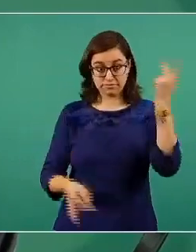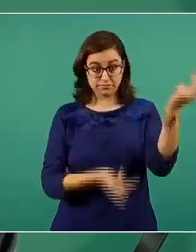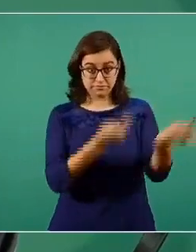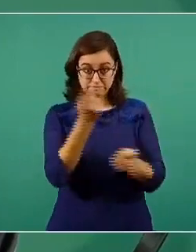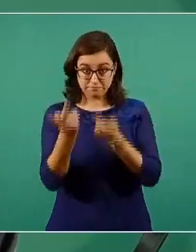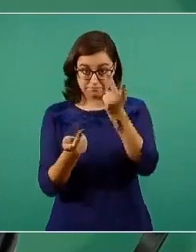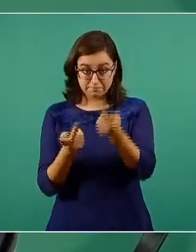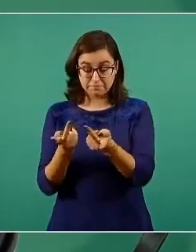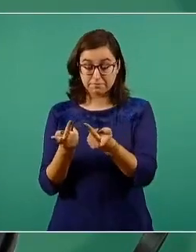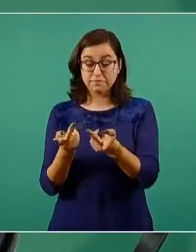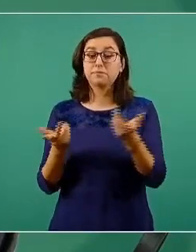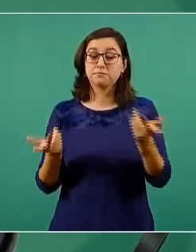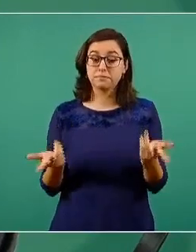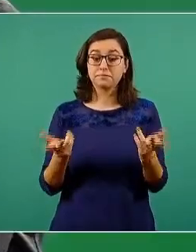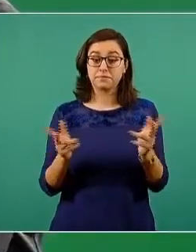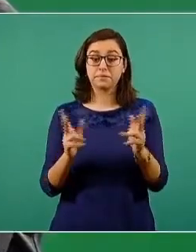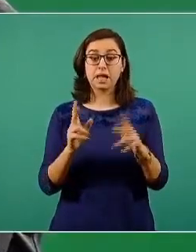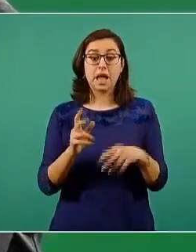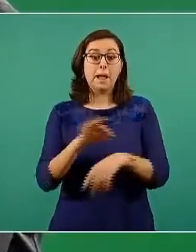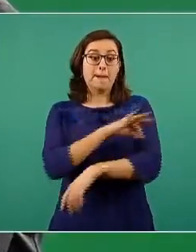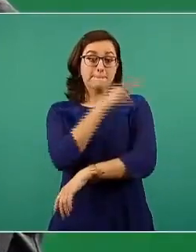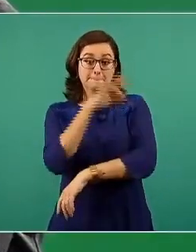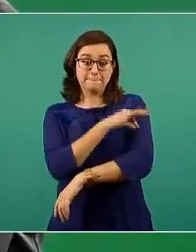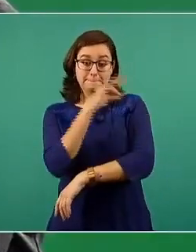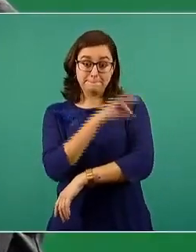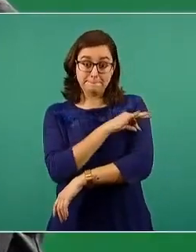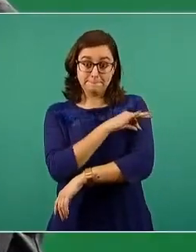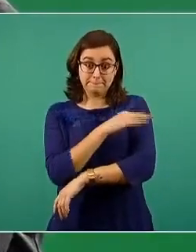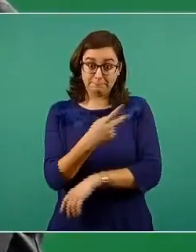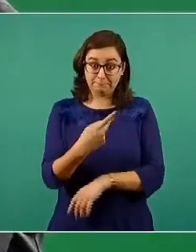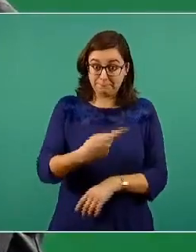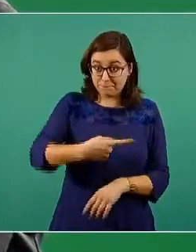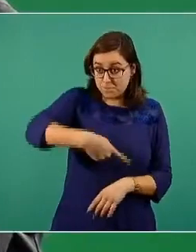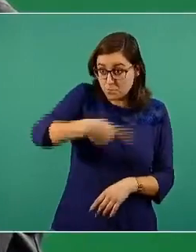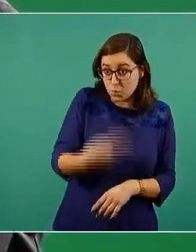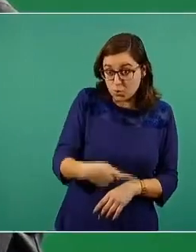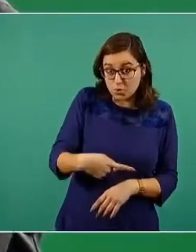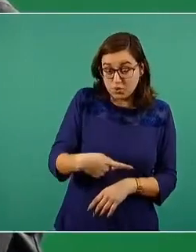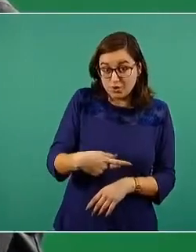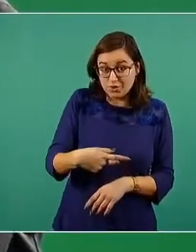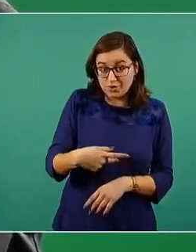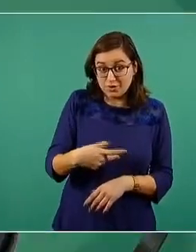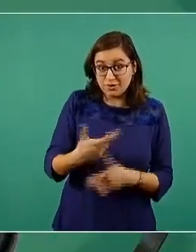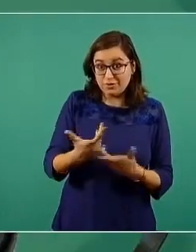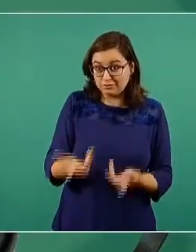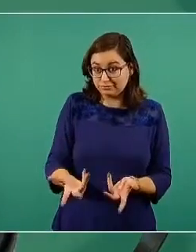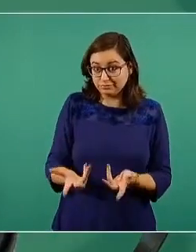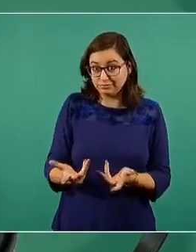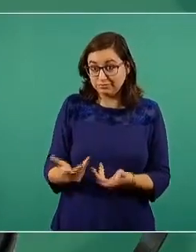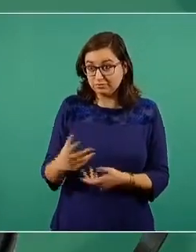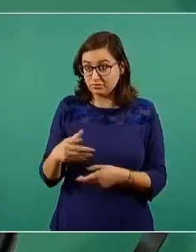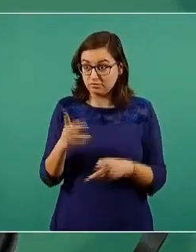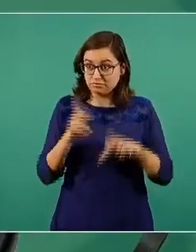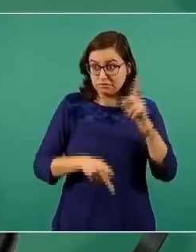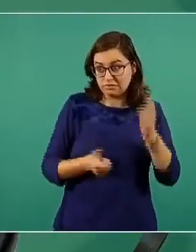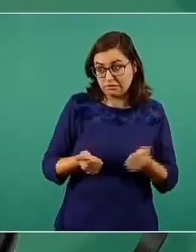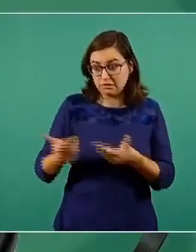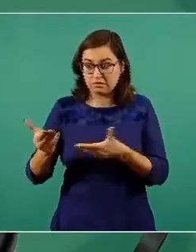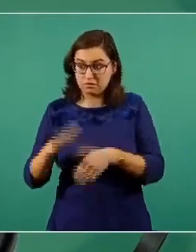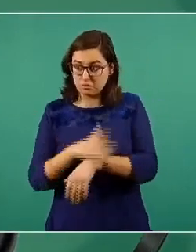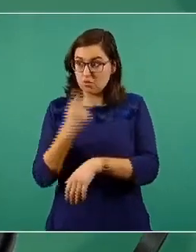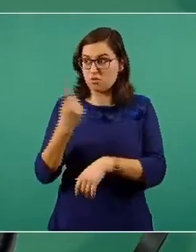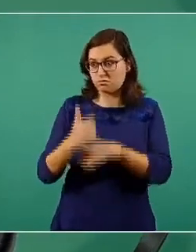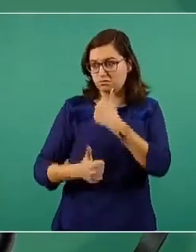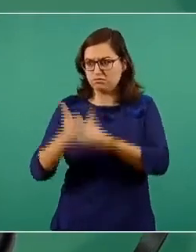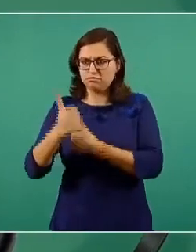tema, estas vacunas no nos ponen en competencia alguna a las dos naciones,